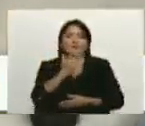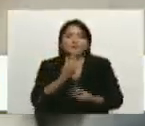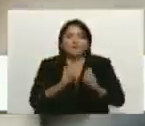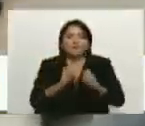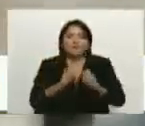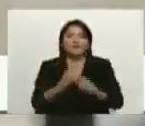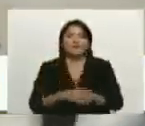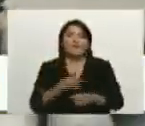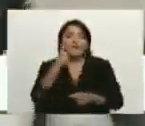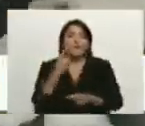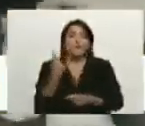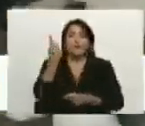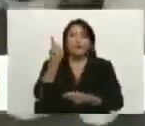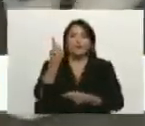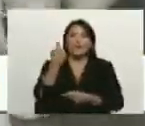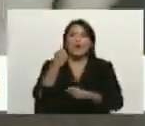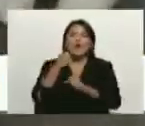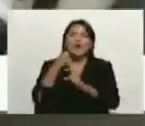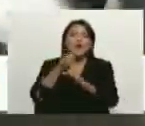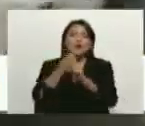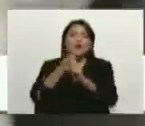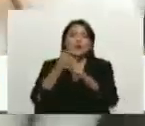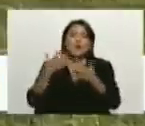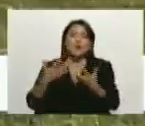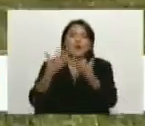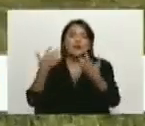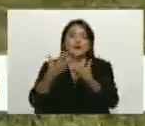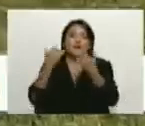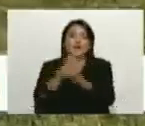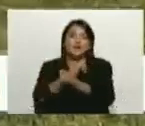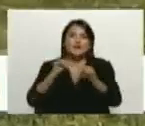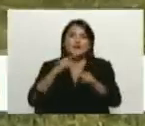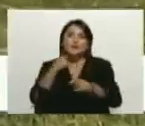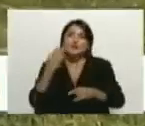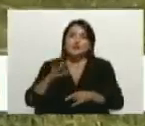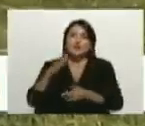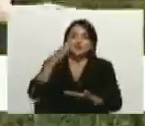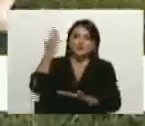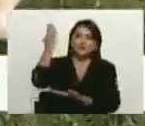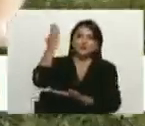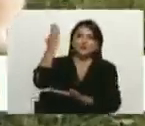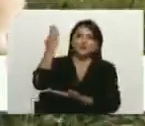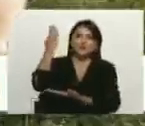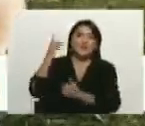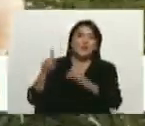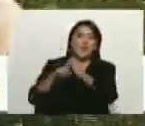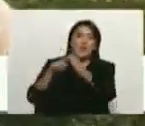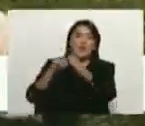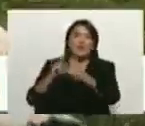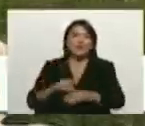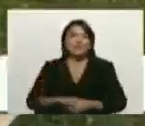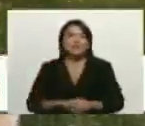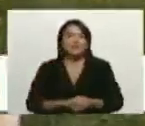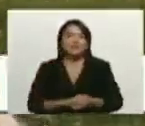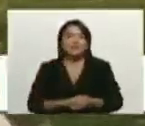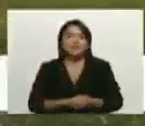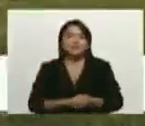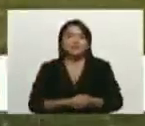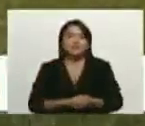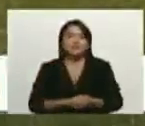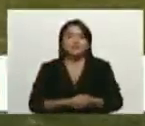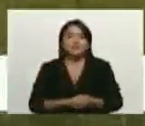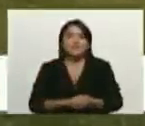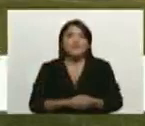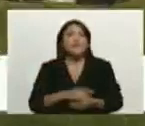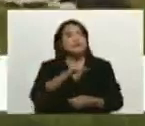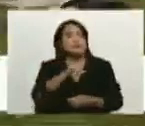en el mundo que ha luchado en una batalla de independencia y que murió como un héroe, es el perro mucuchíes. El perro nevado también tiene presencia en